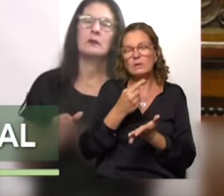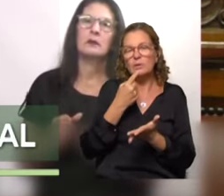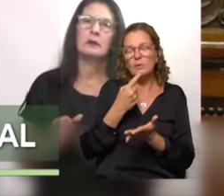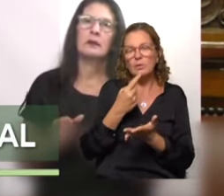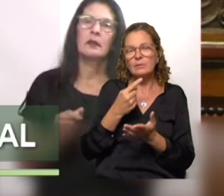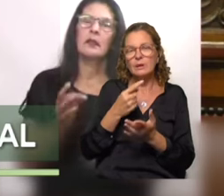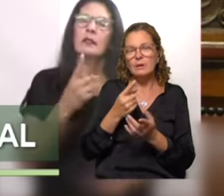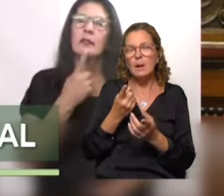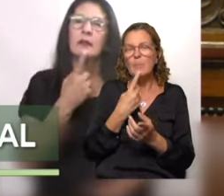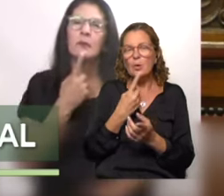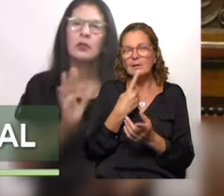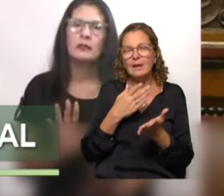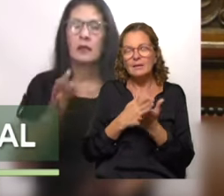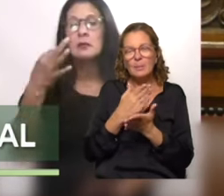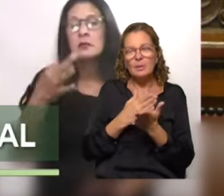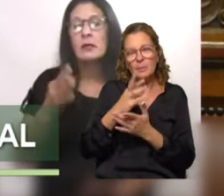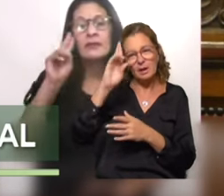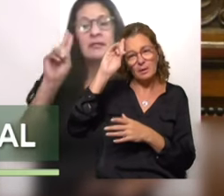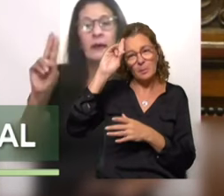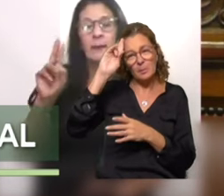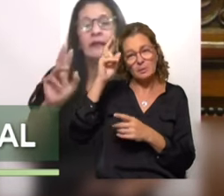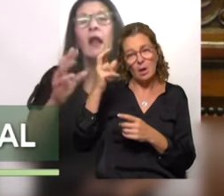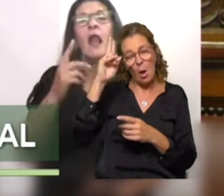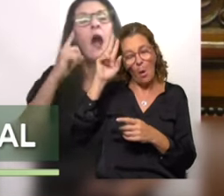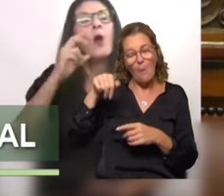de las políticas, siempre ha respetado la opinión contraria.